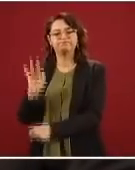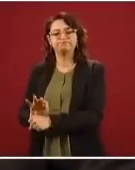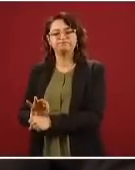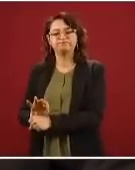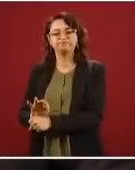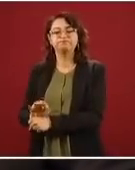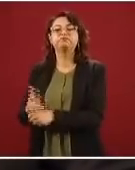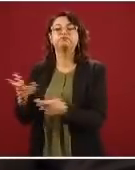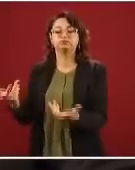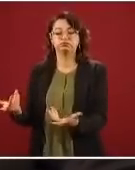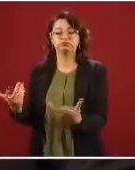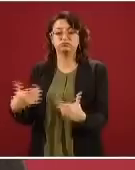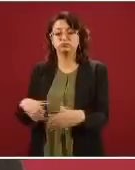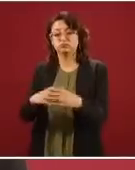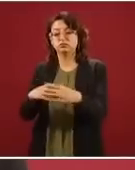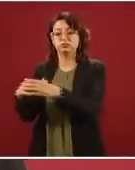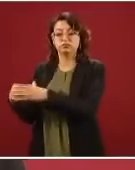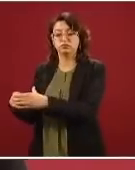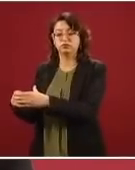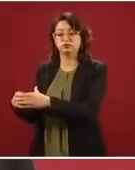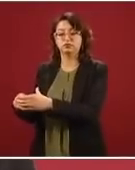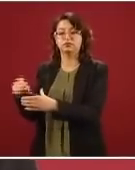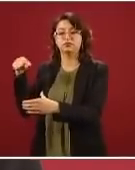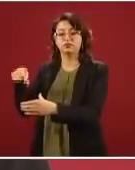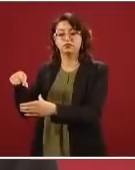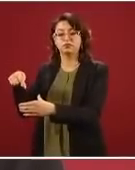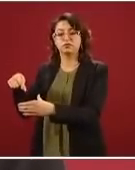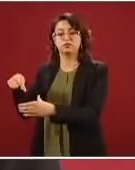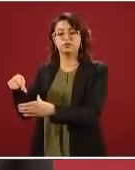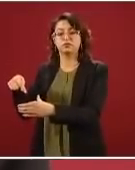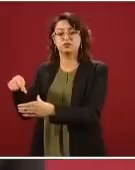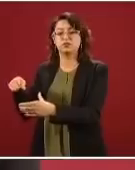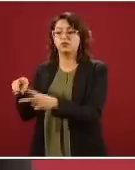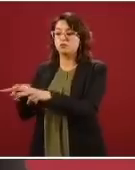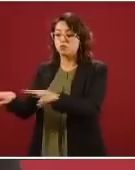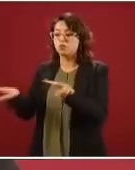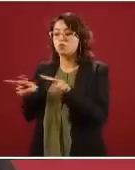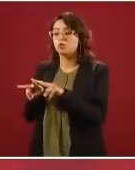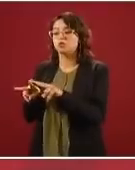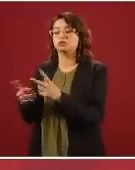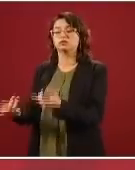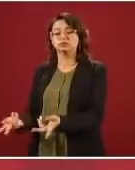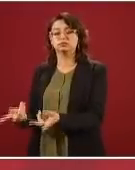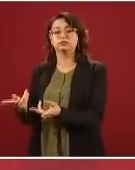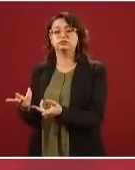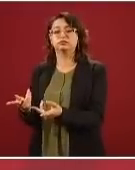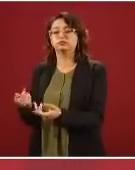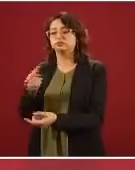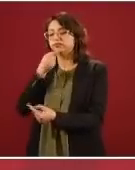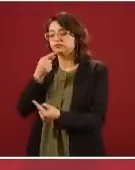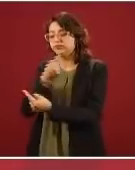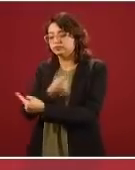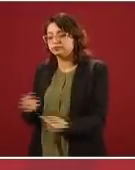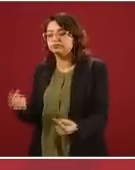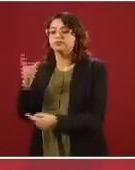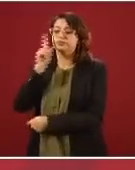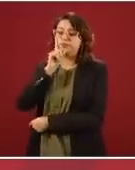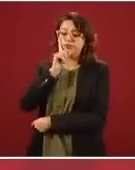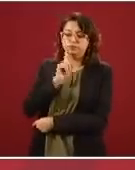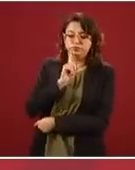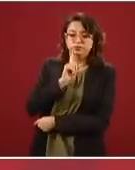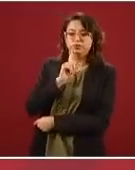especial a la población vulnerable, a niños, a